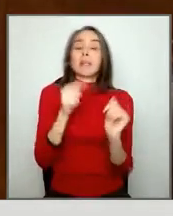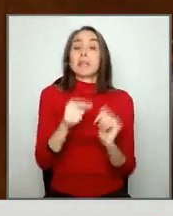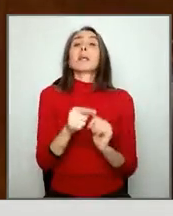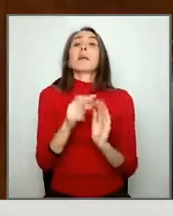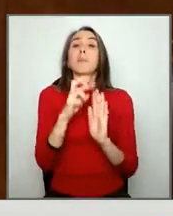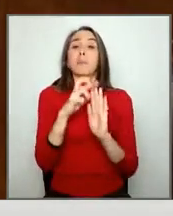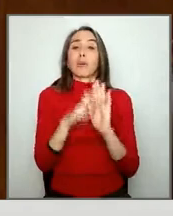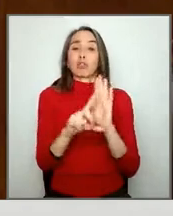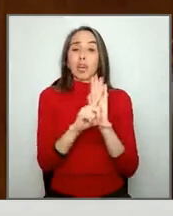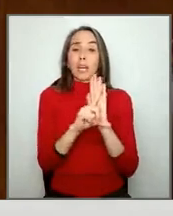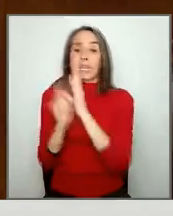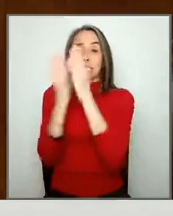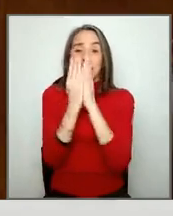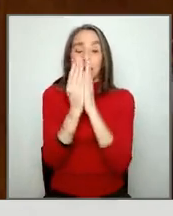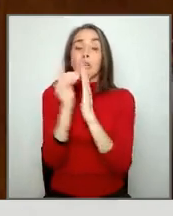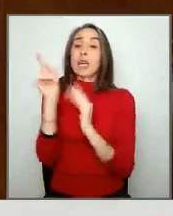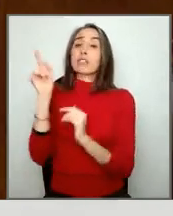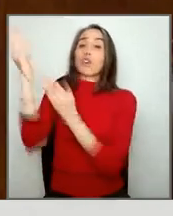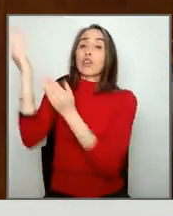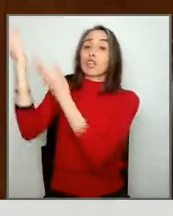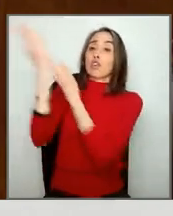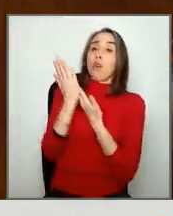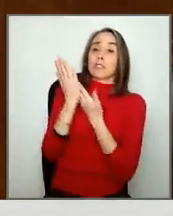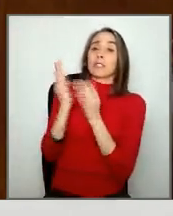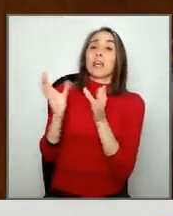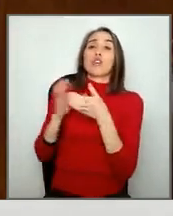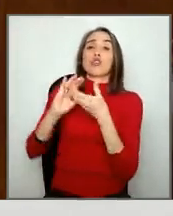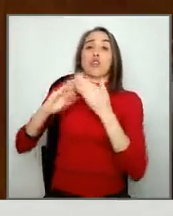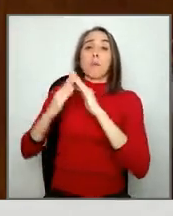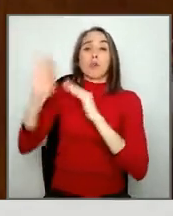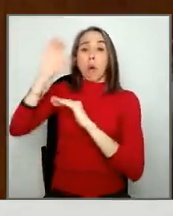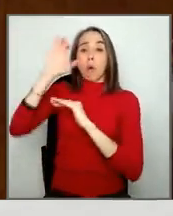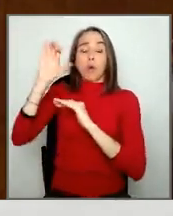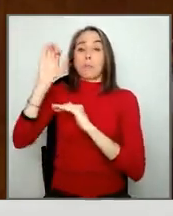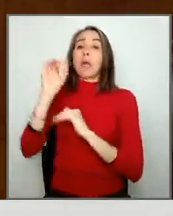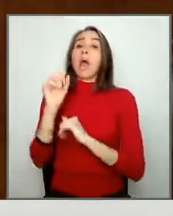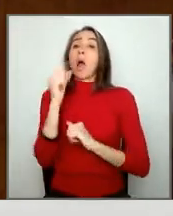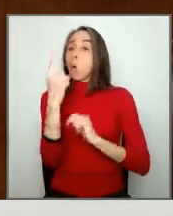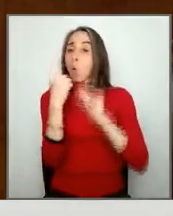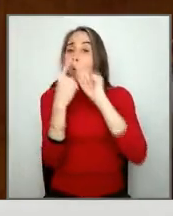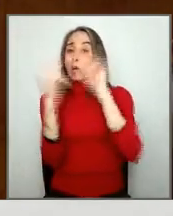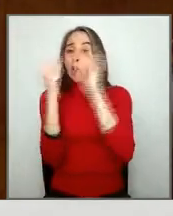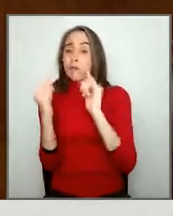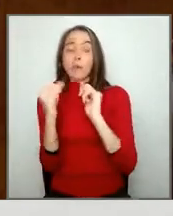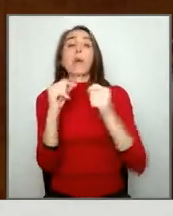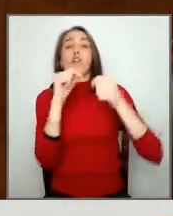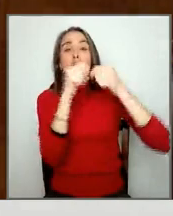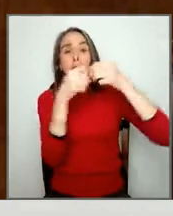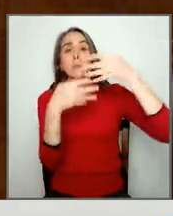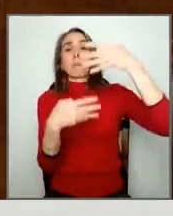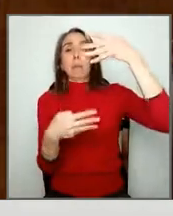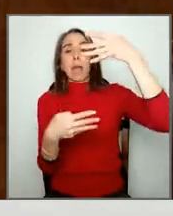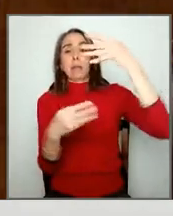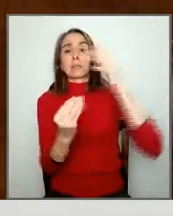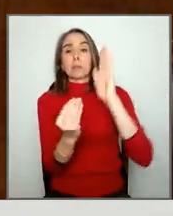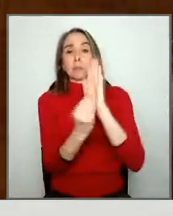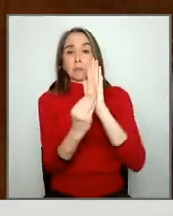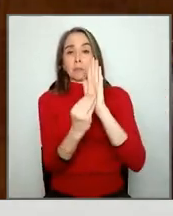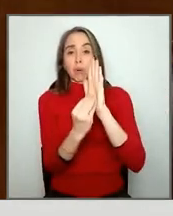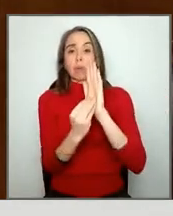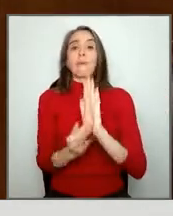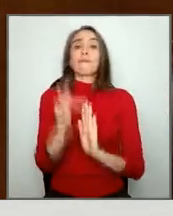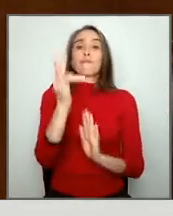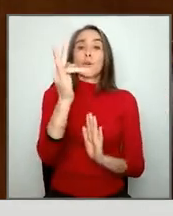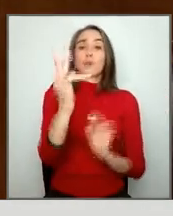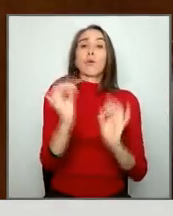mucho más amplia pues no cierra la posibilidad a un solo tipo de Puerto de carga sino que prevé que en el futuro pueden